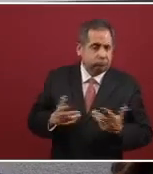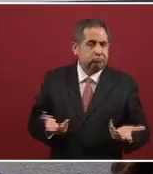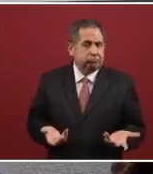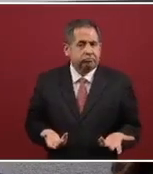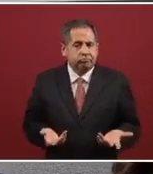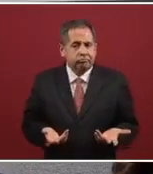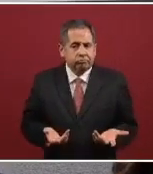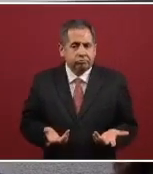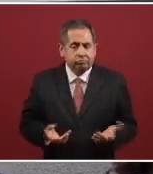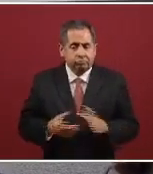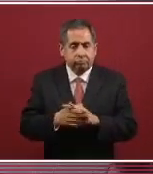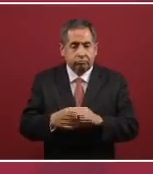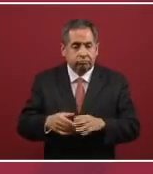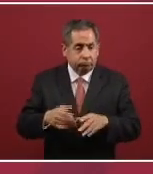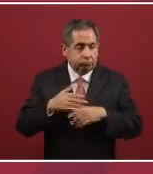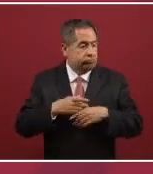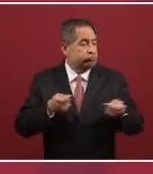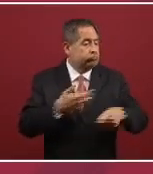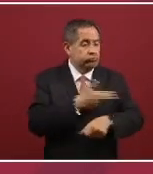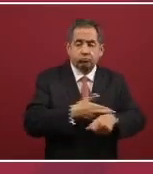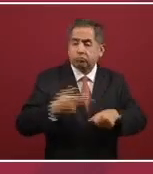Ahora sí que mandar obedeciendo.